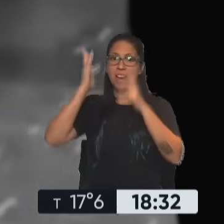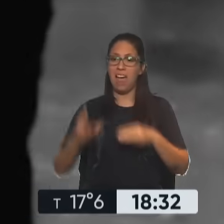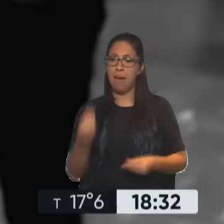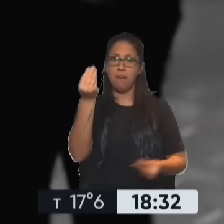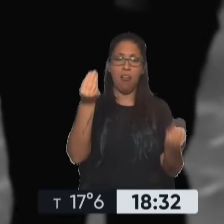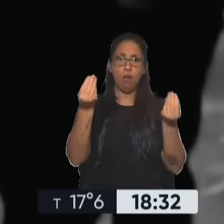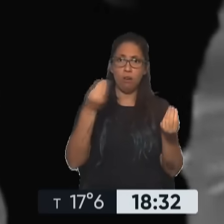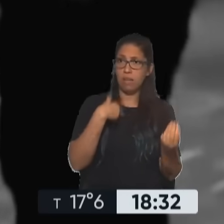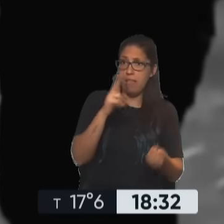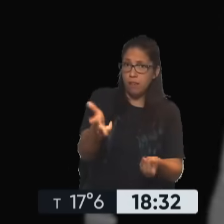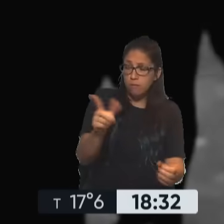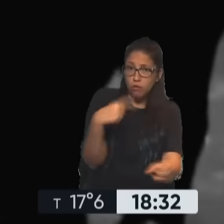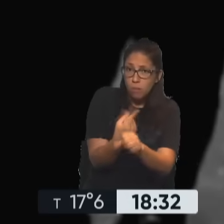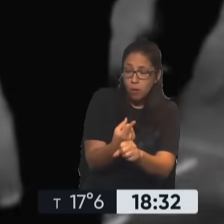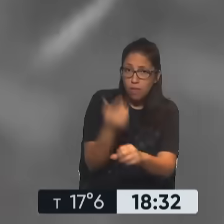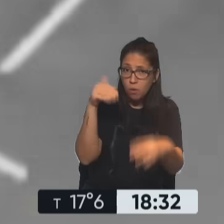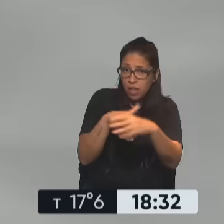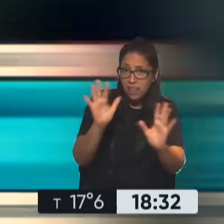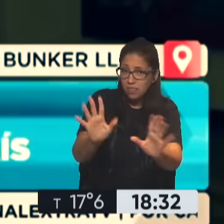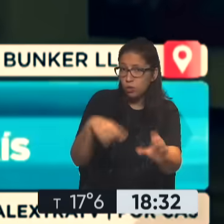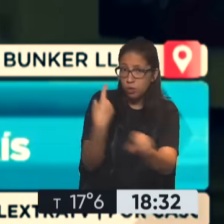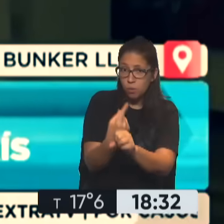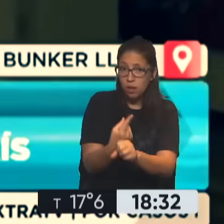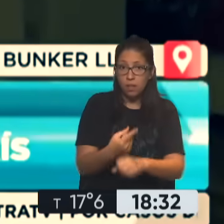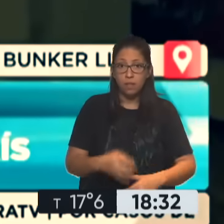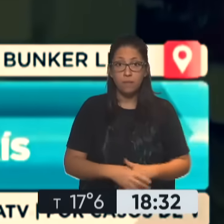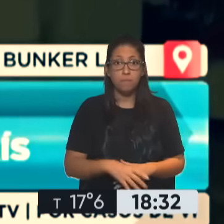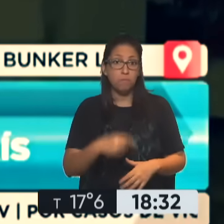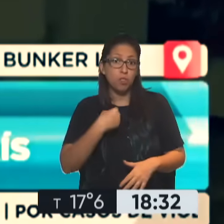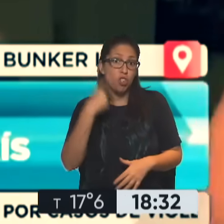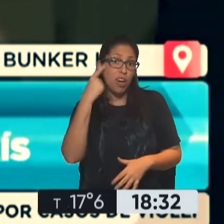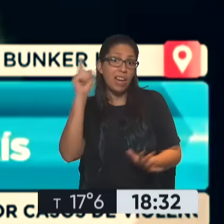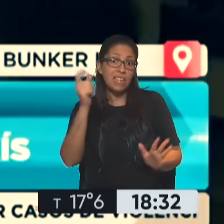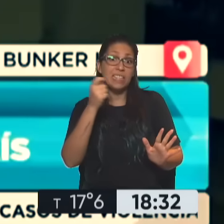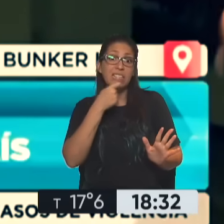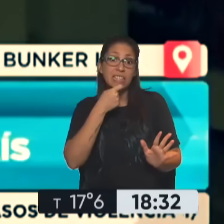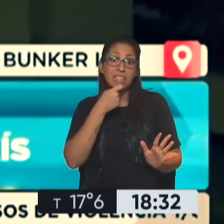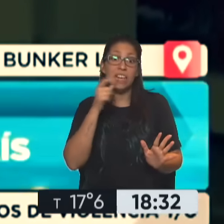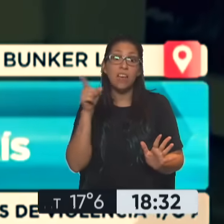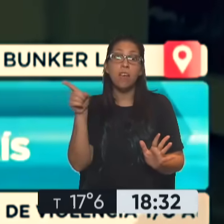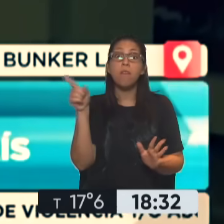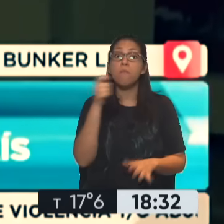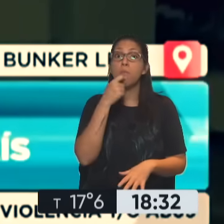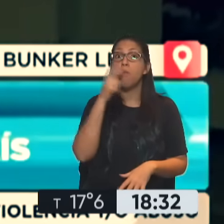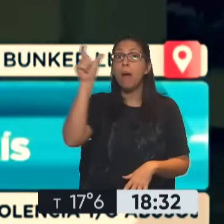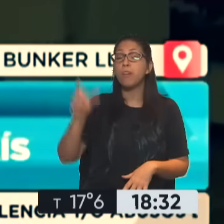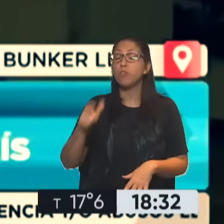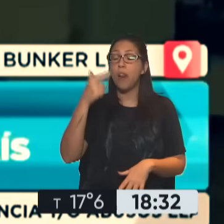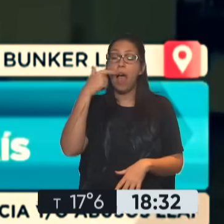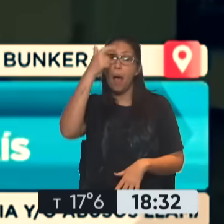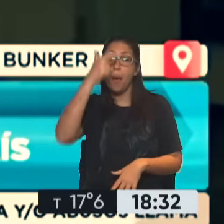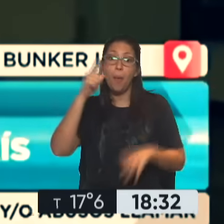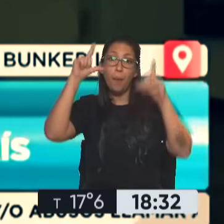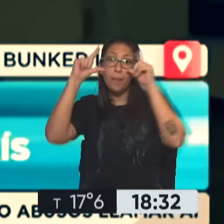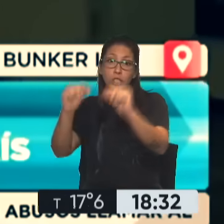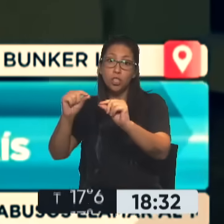me puedo. Y le dijeron, eso no se puede votar. Claro, no. Yo consideré que si quedaban ahí adentro una persona con baja visión podría